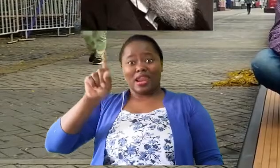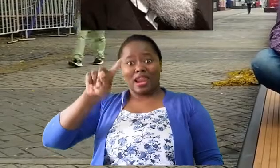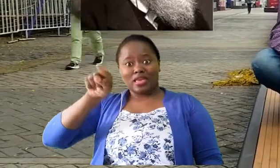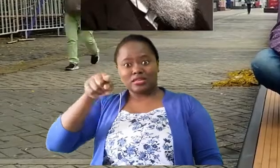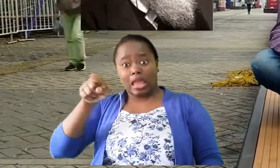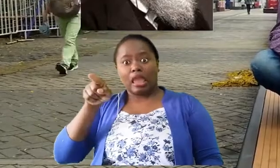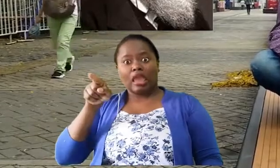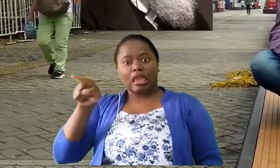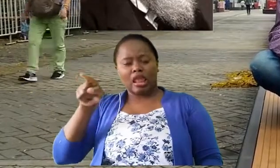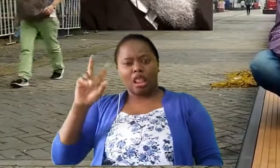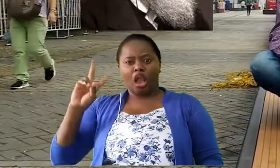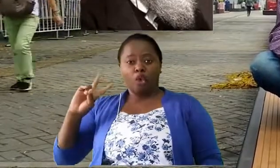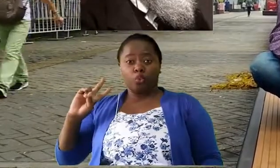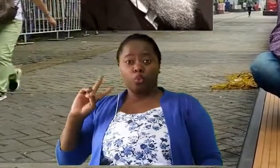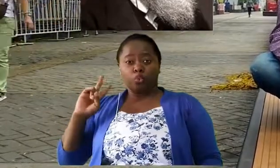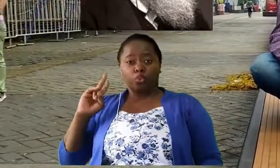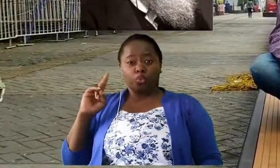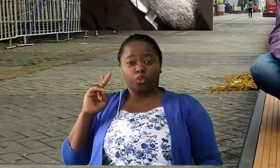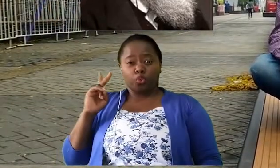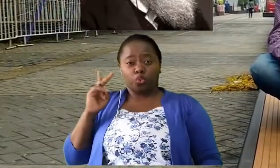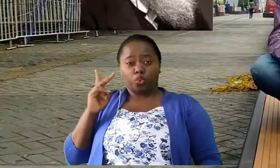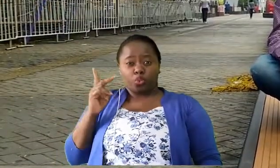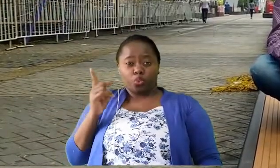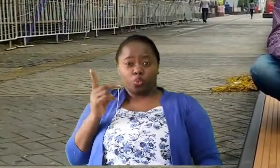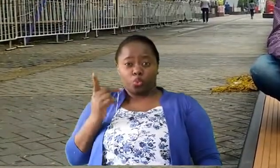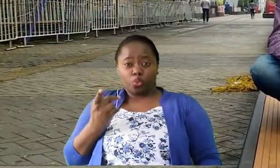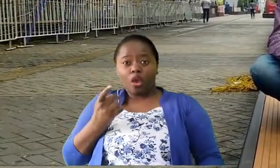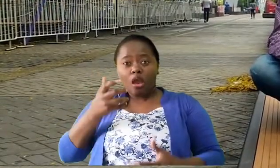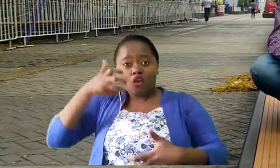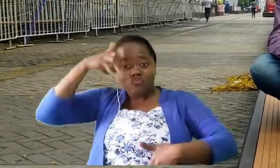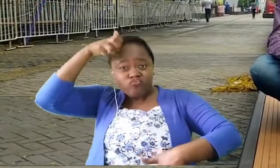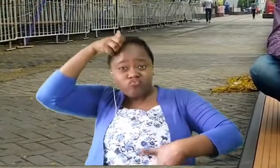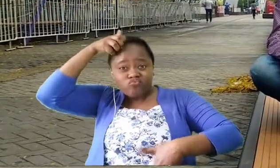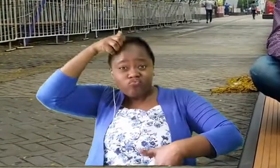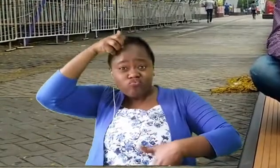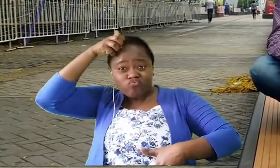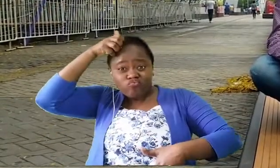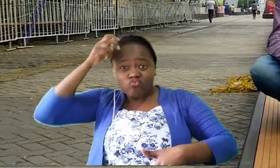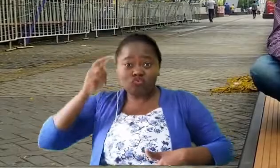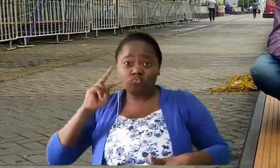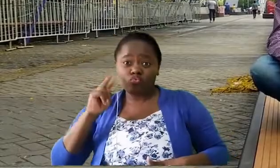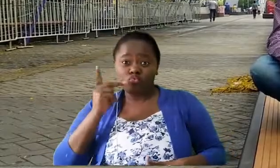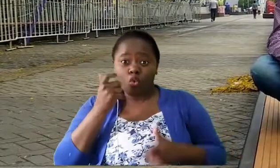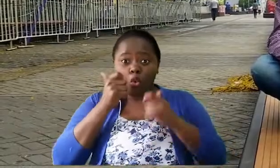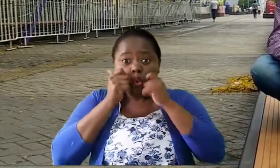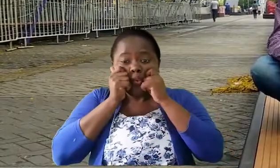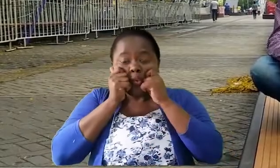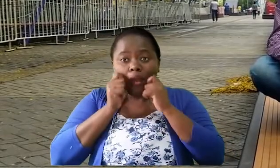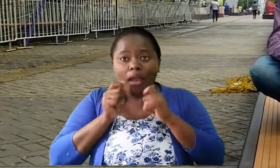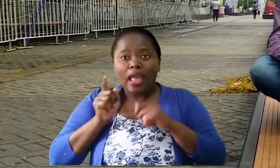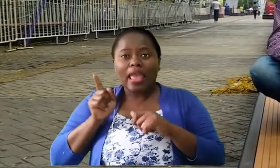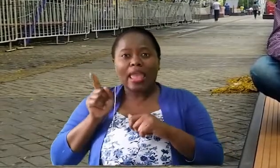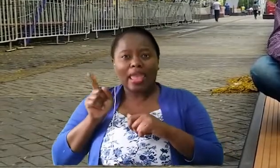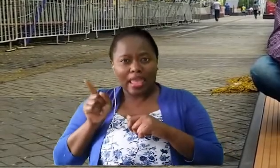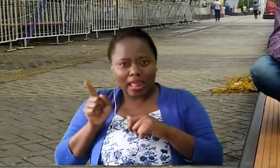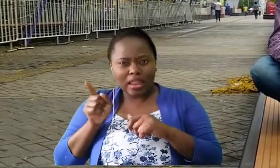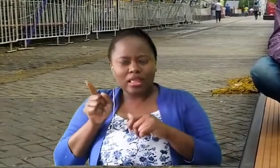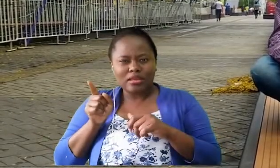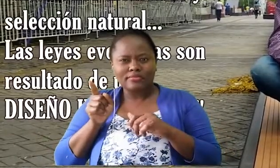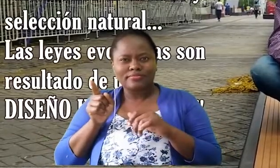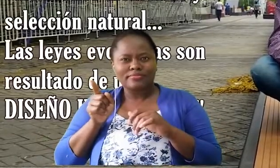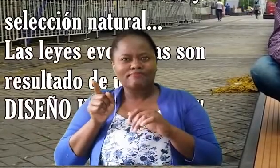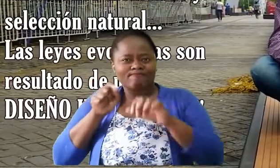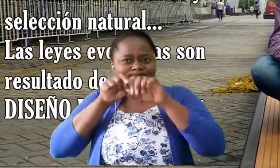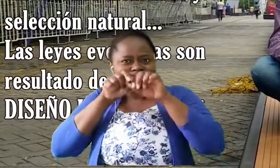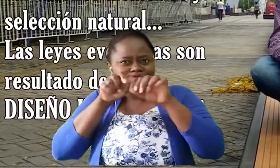una negación de la existencia de Dios, sin embargo no es esa la intención de Darwin. Darwin va a decir que la